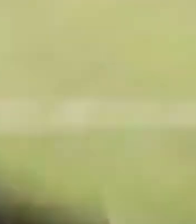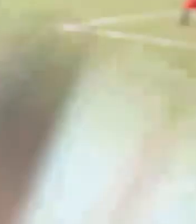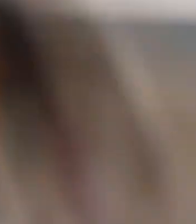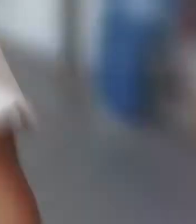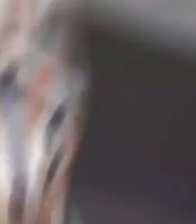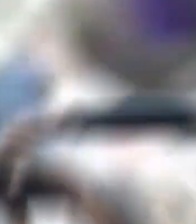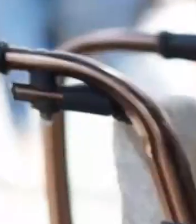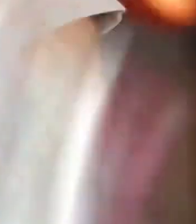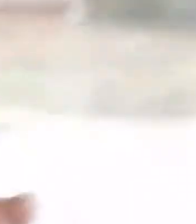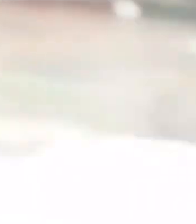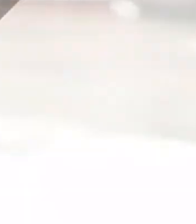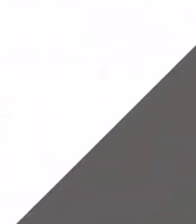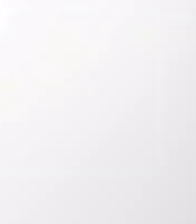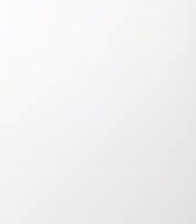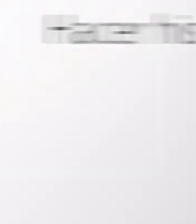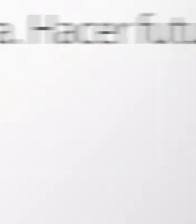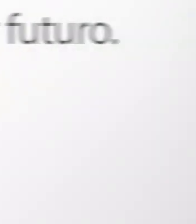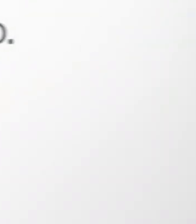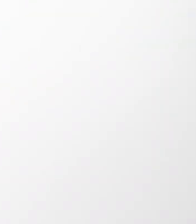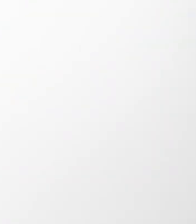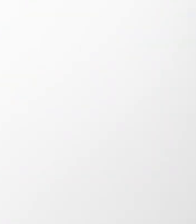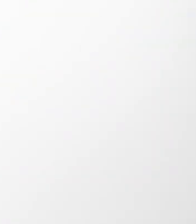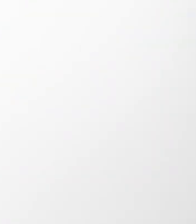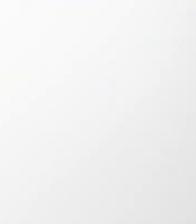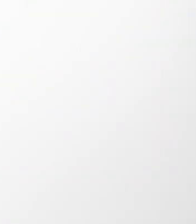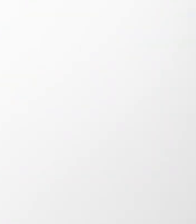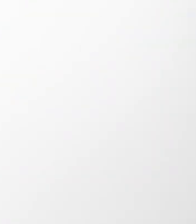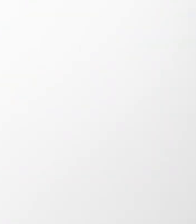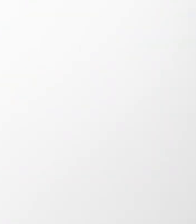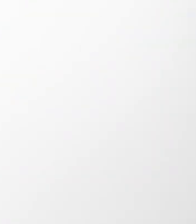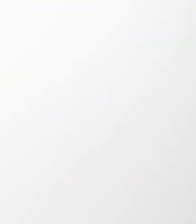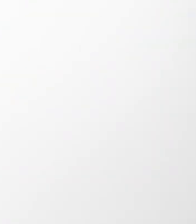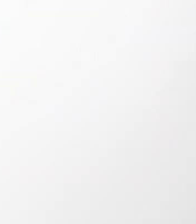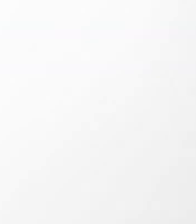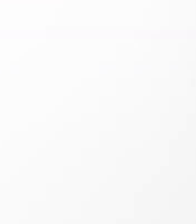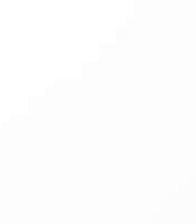Gobierno de Puebla. Hacer historia, hacer futuro.